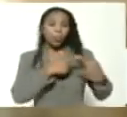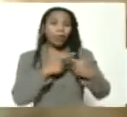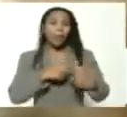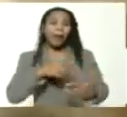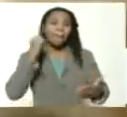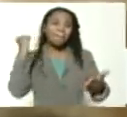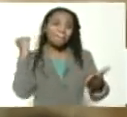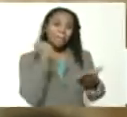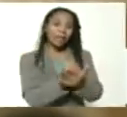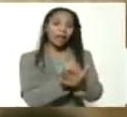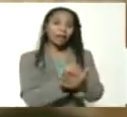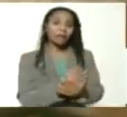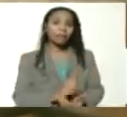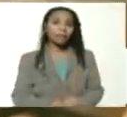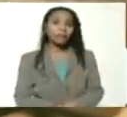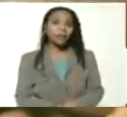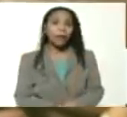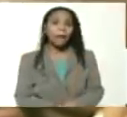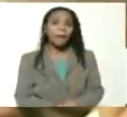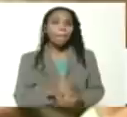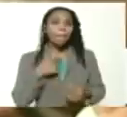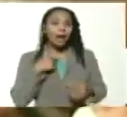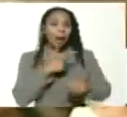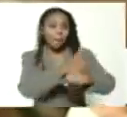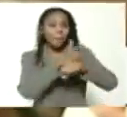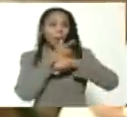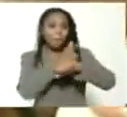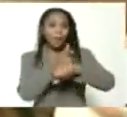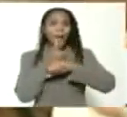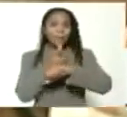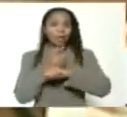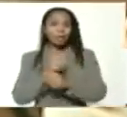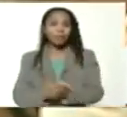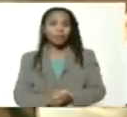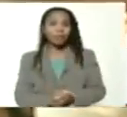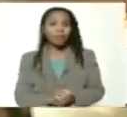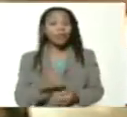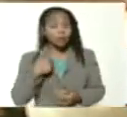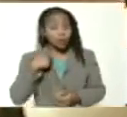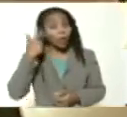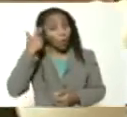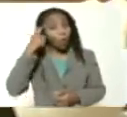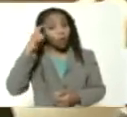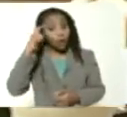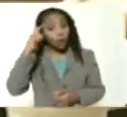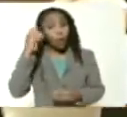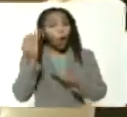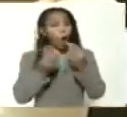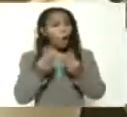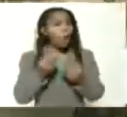matar, para asesinar. Y recordemos